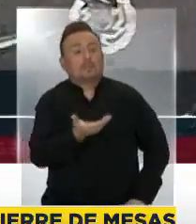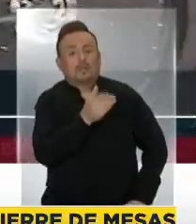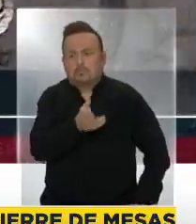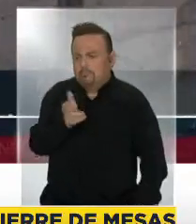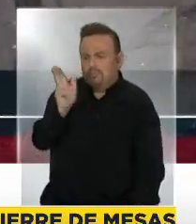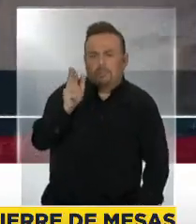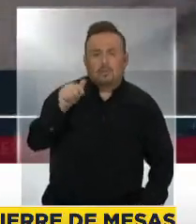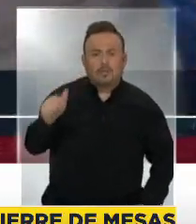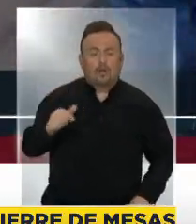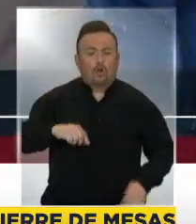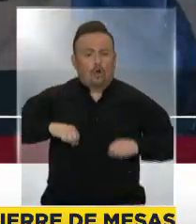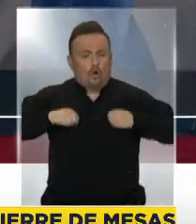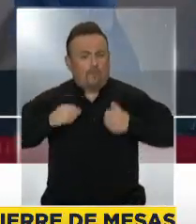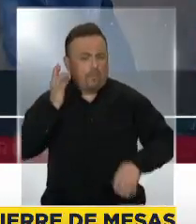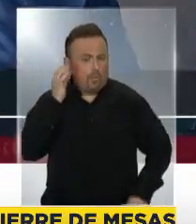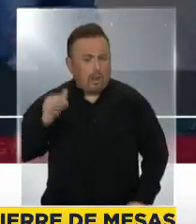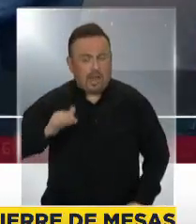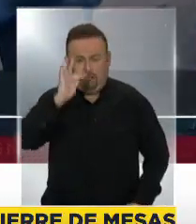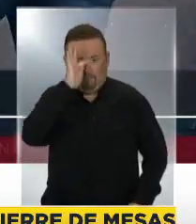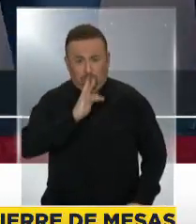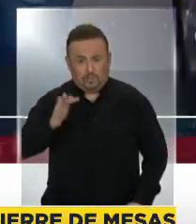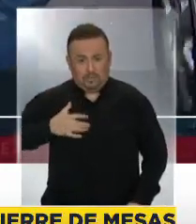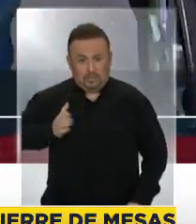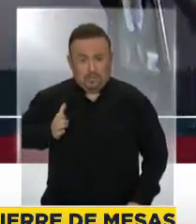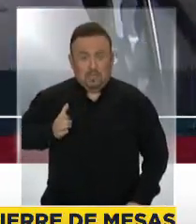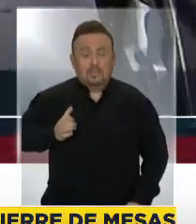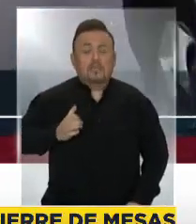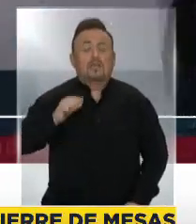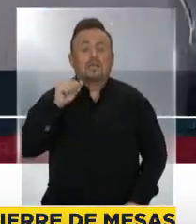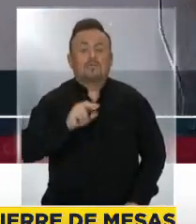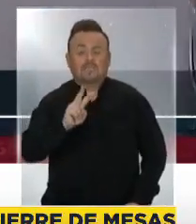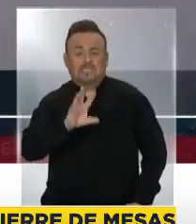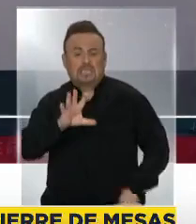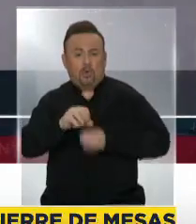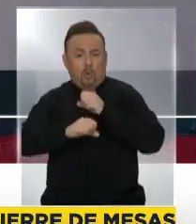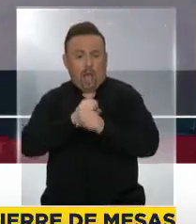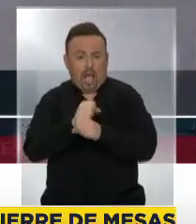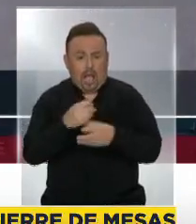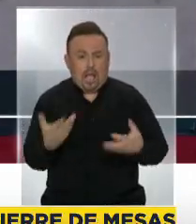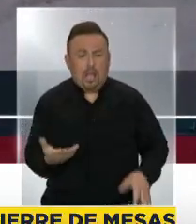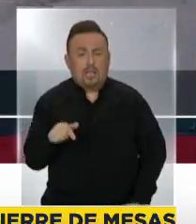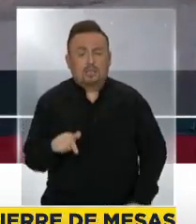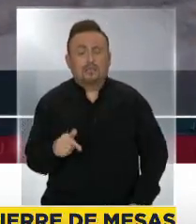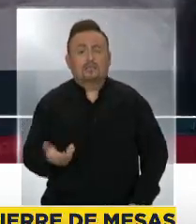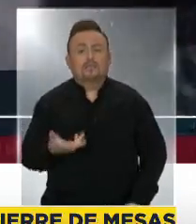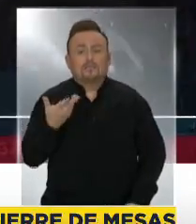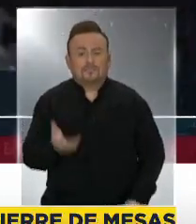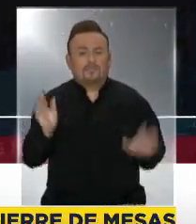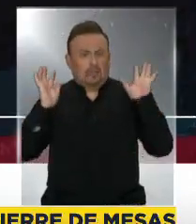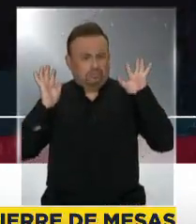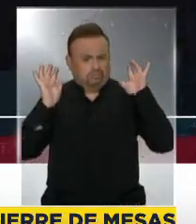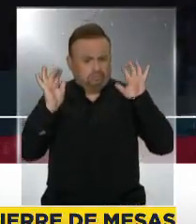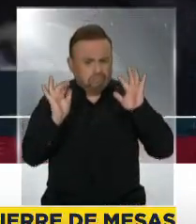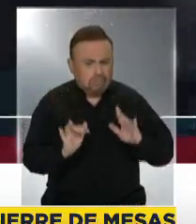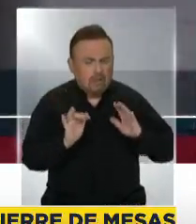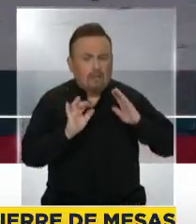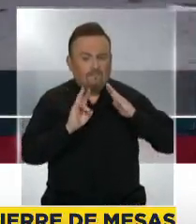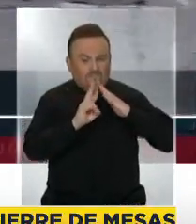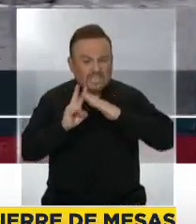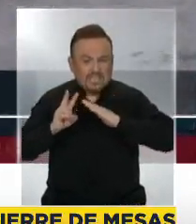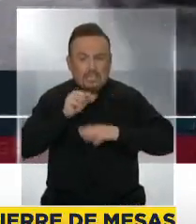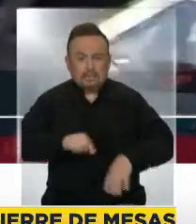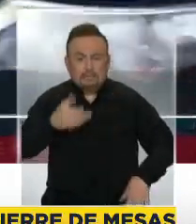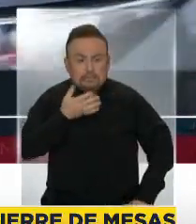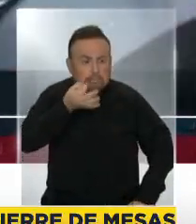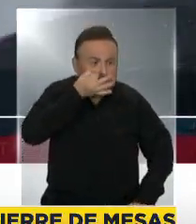solo 25 años. Y decíamos que fueras tranquilo a conversar con ellos, porque se ha congregado allí también gran parte de los vecinos, ¿no?, que han salido